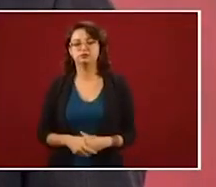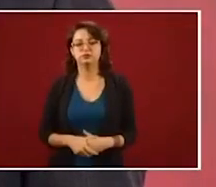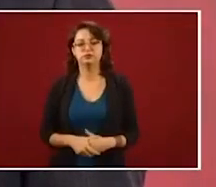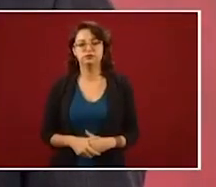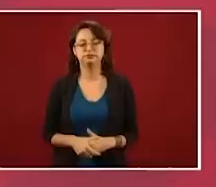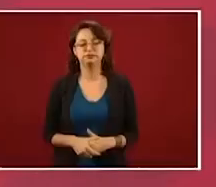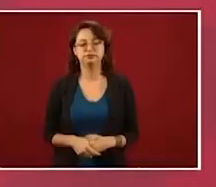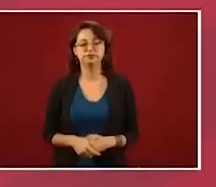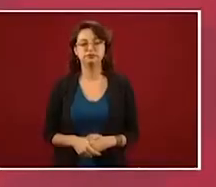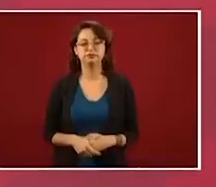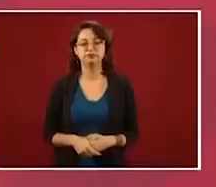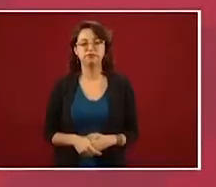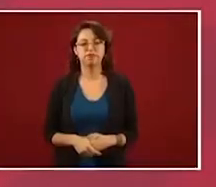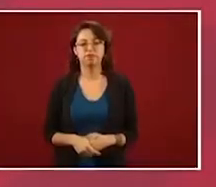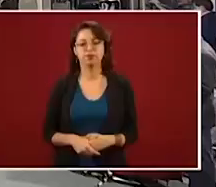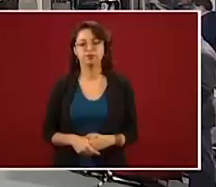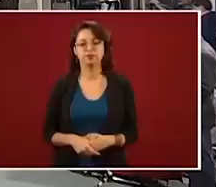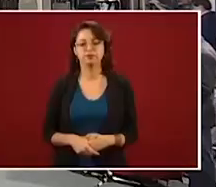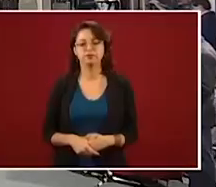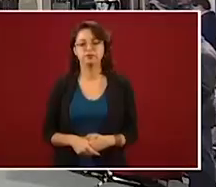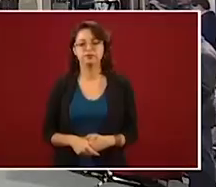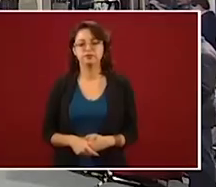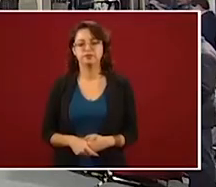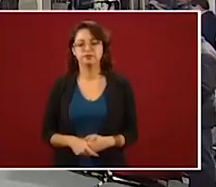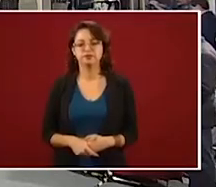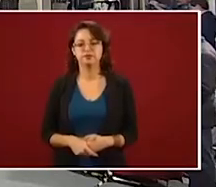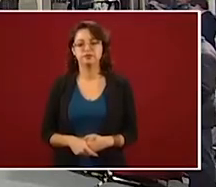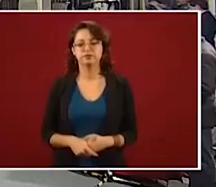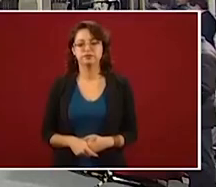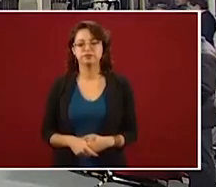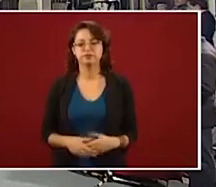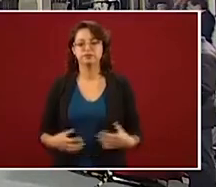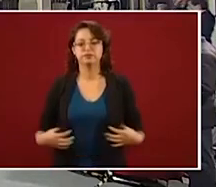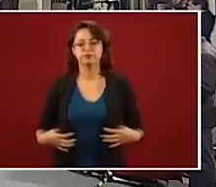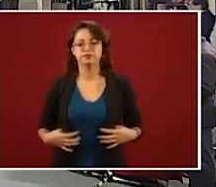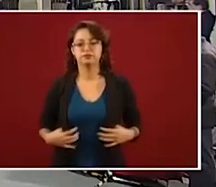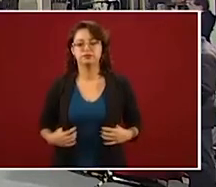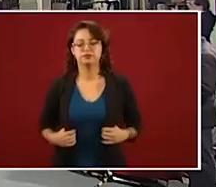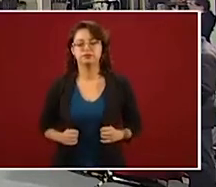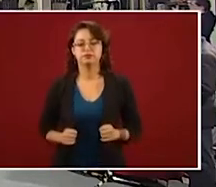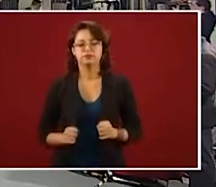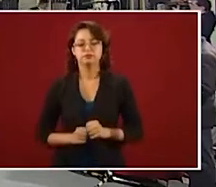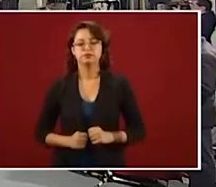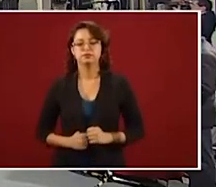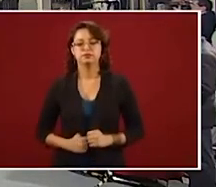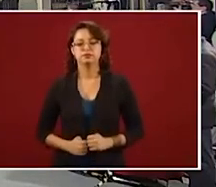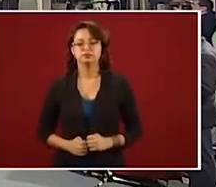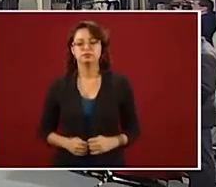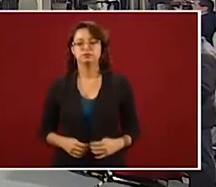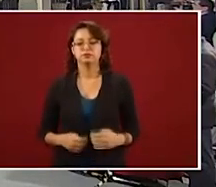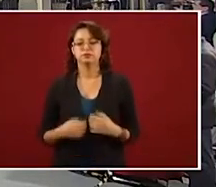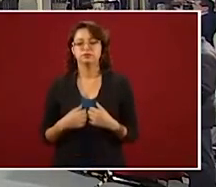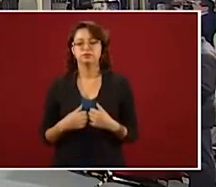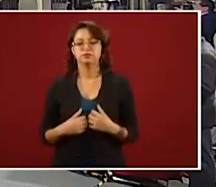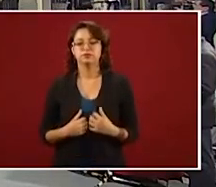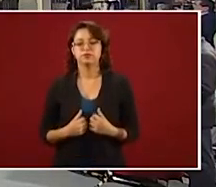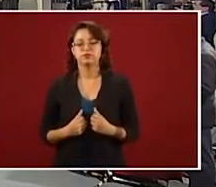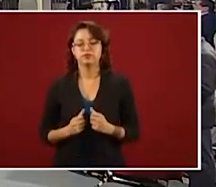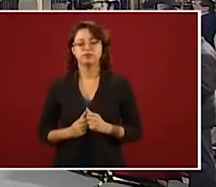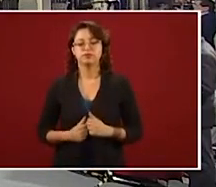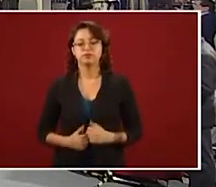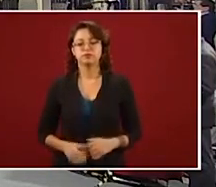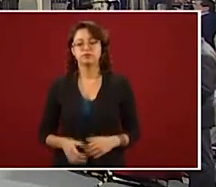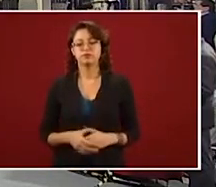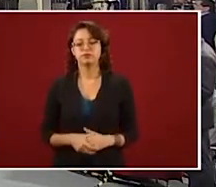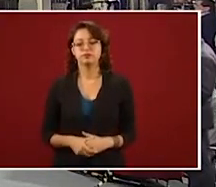Guerrero, la comunidad encontró la salida en armar a los propios niños para defender a la propia población.